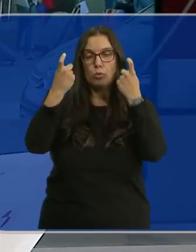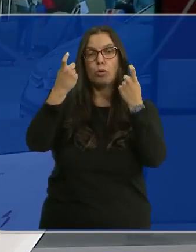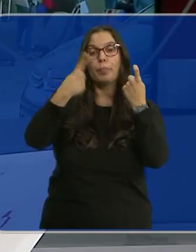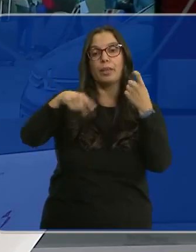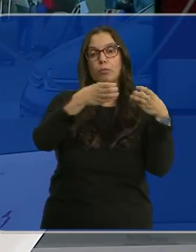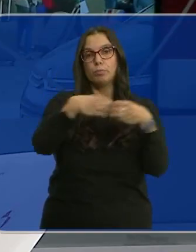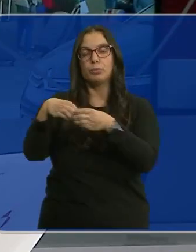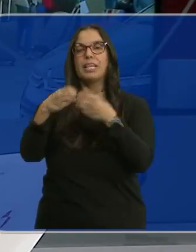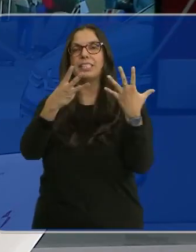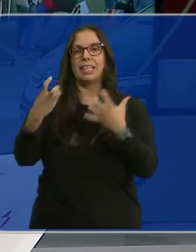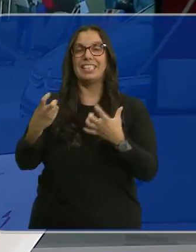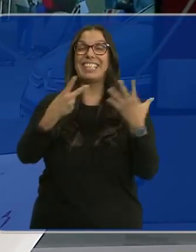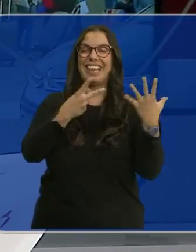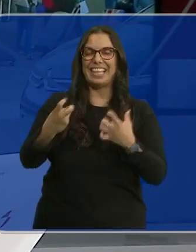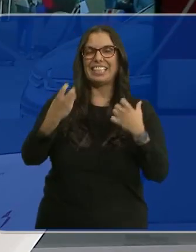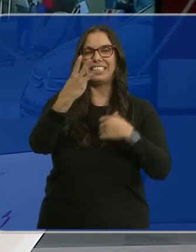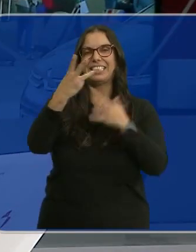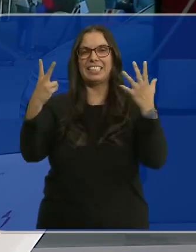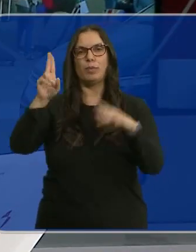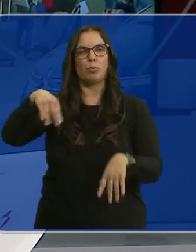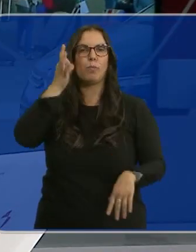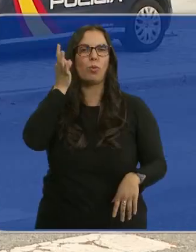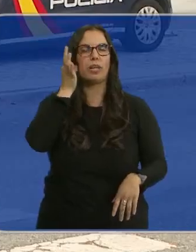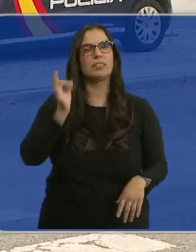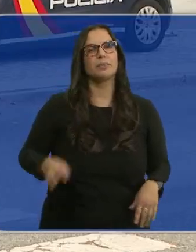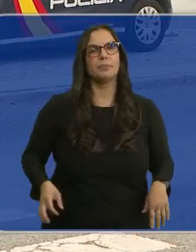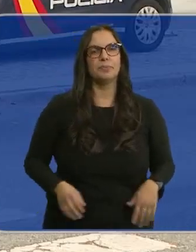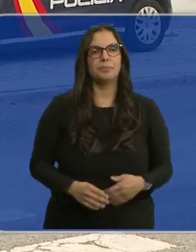que 737 son mujeres. Javier Ruiz Ayúcar.